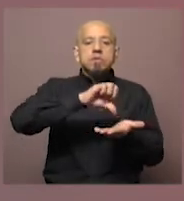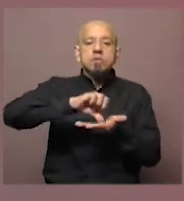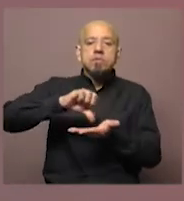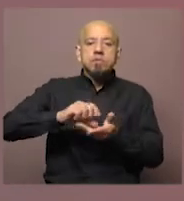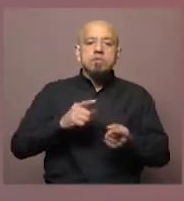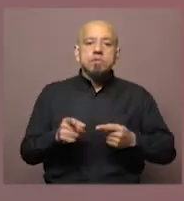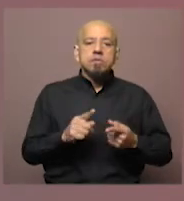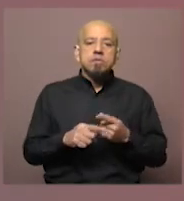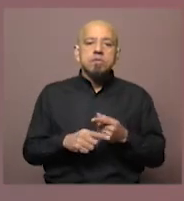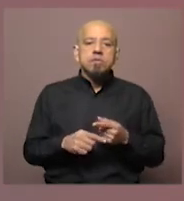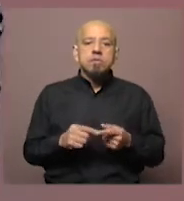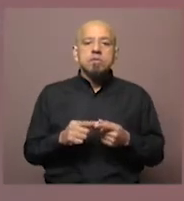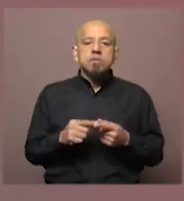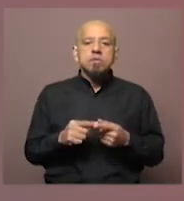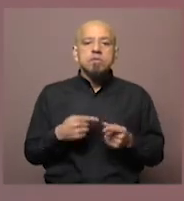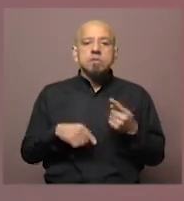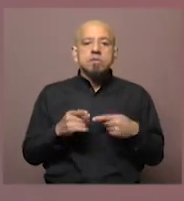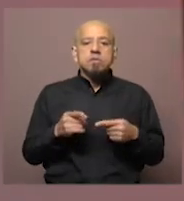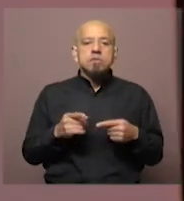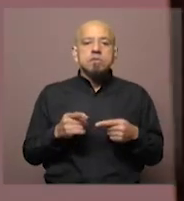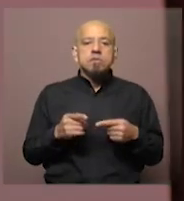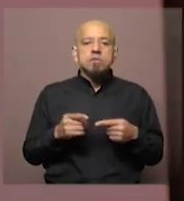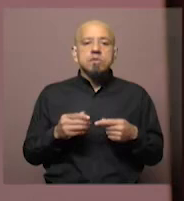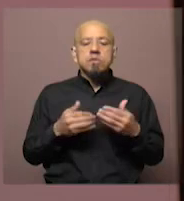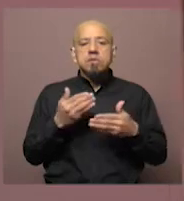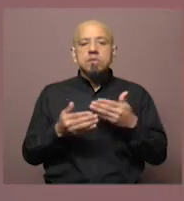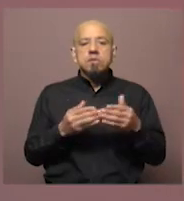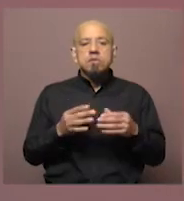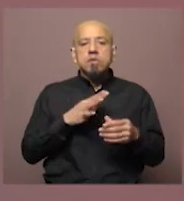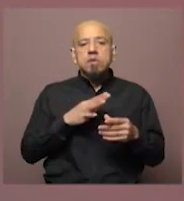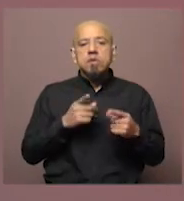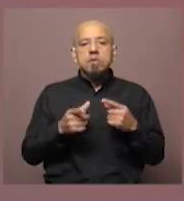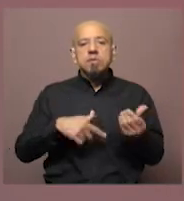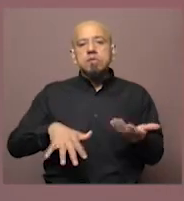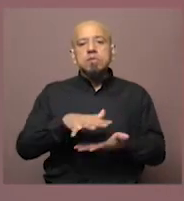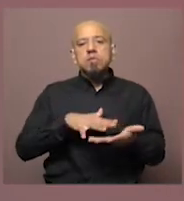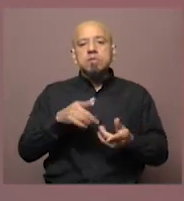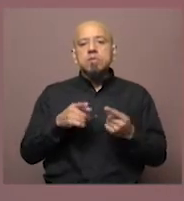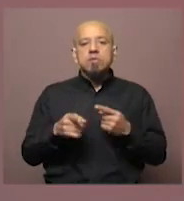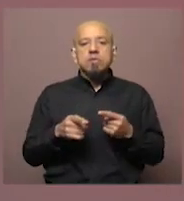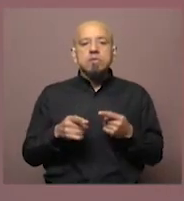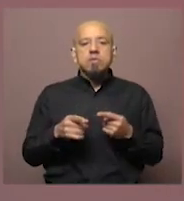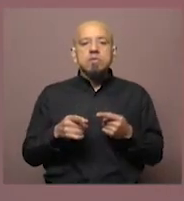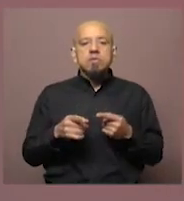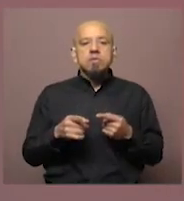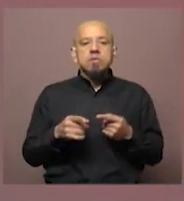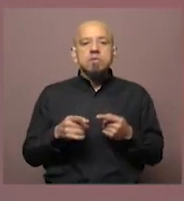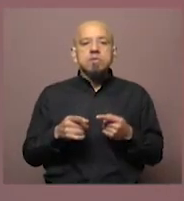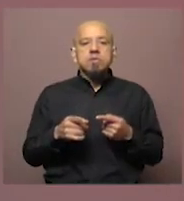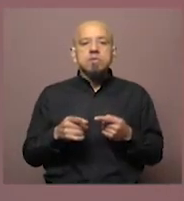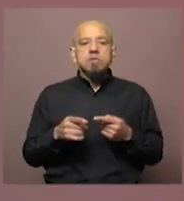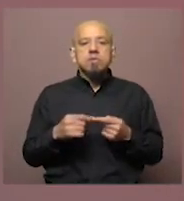tiempos, que ustedes hablaban de los tiempos, y va trayendo de alguna manera lo que se vivió en un lugar, cómo tienen costumbres las personas,